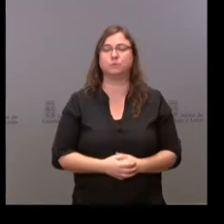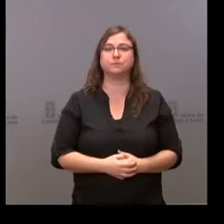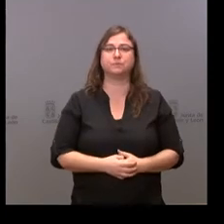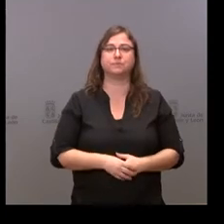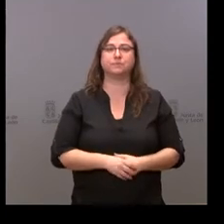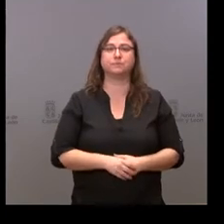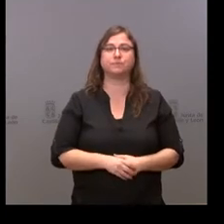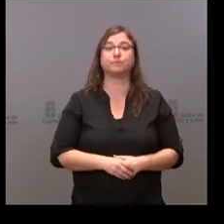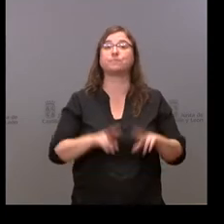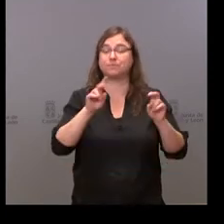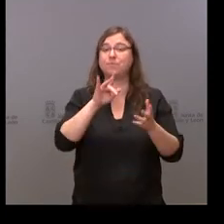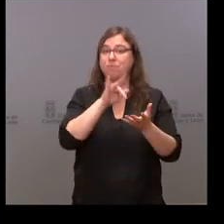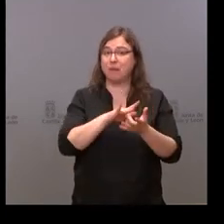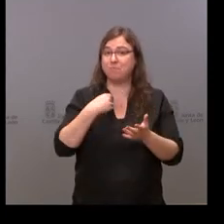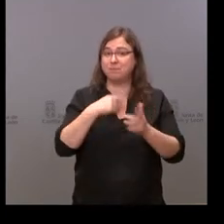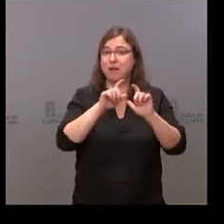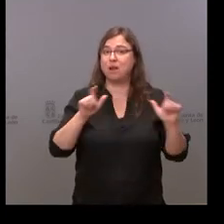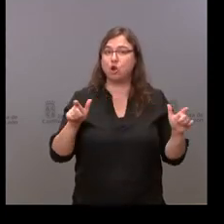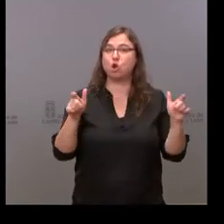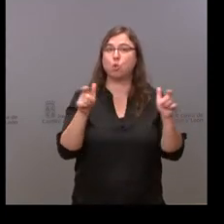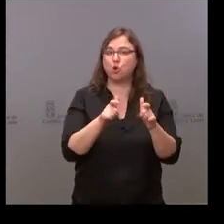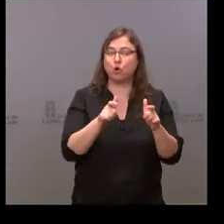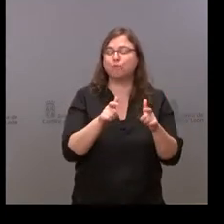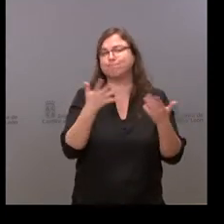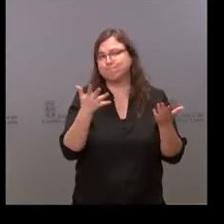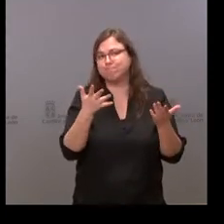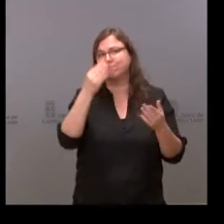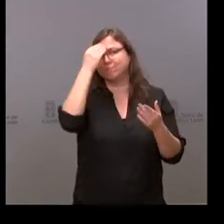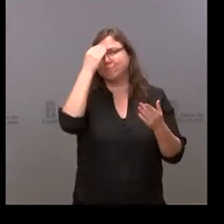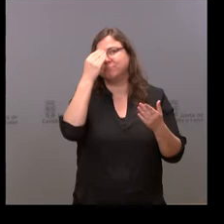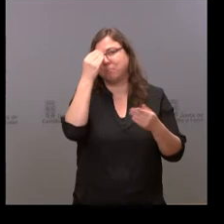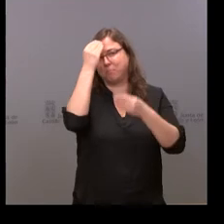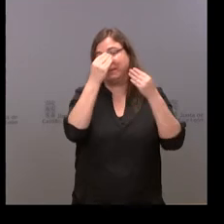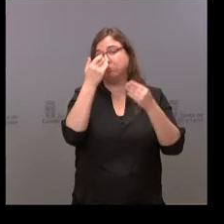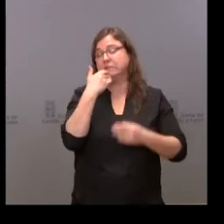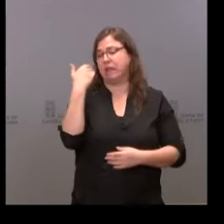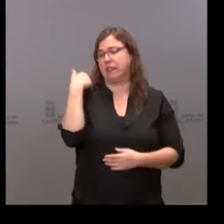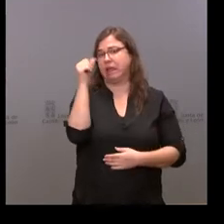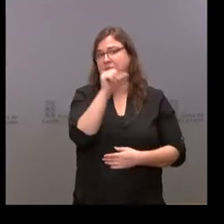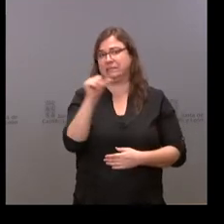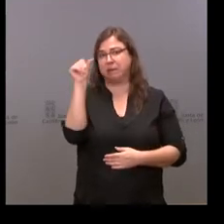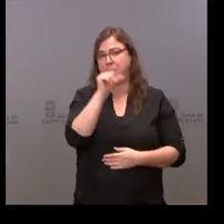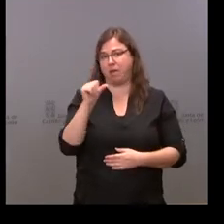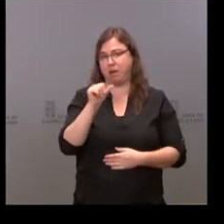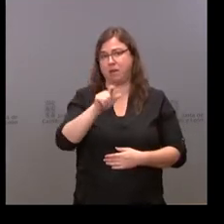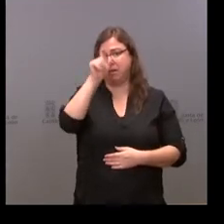es sobre esta reunión es de esperar que si hace un par de semanas los expertos pedían una serie de restricciones